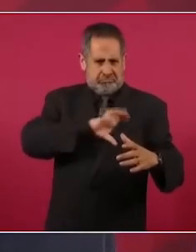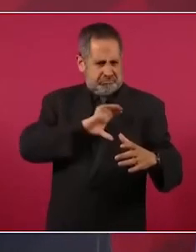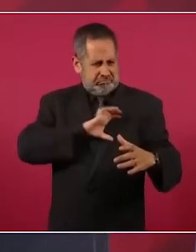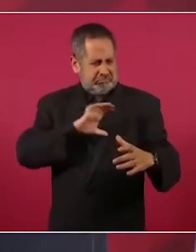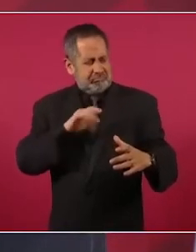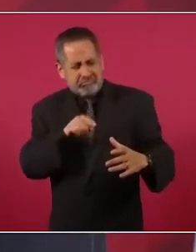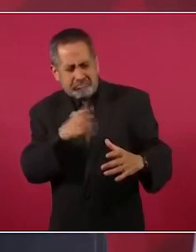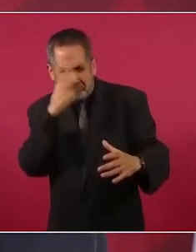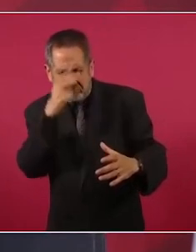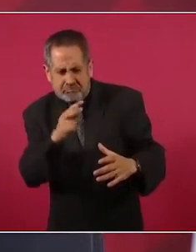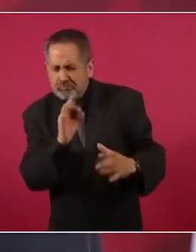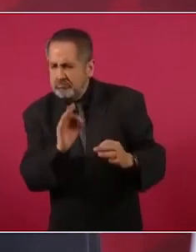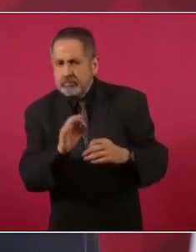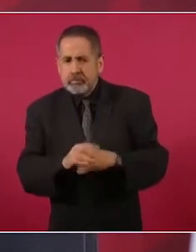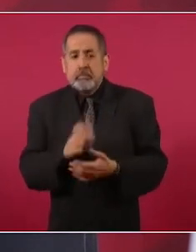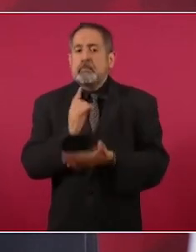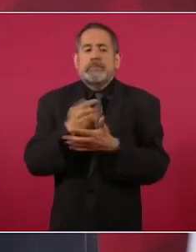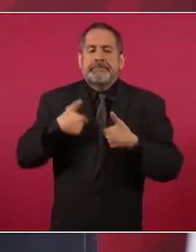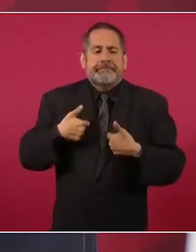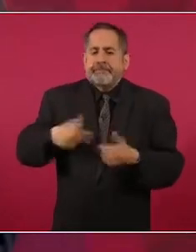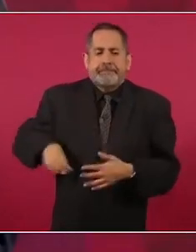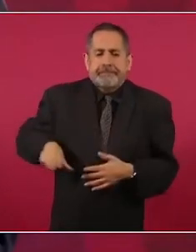porque no es el gobierno,